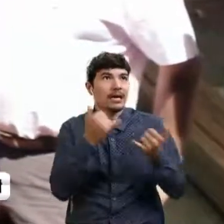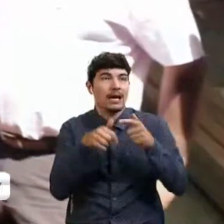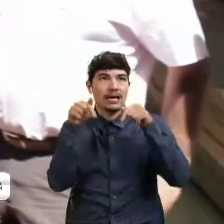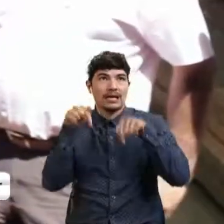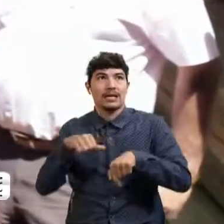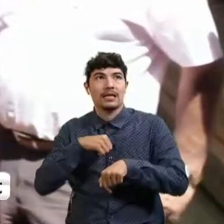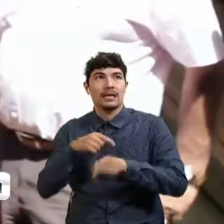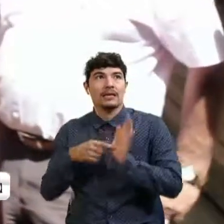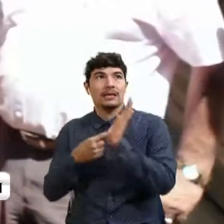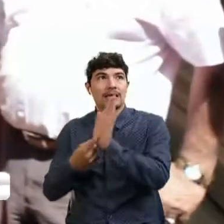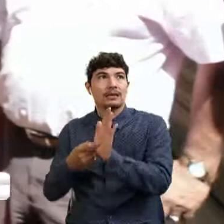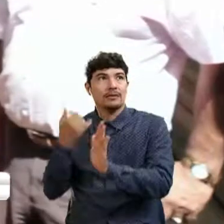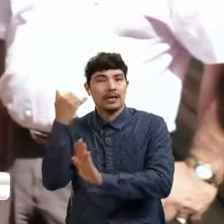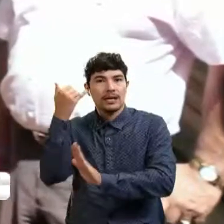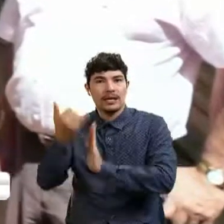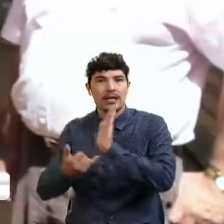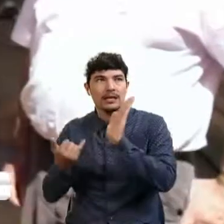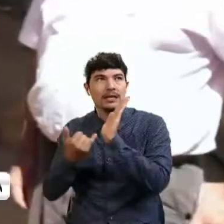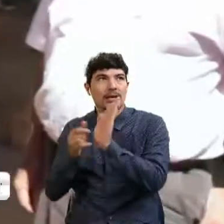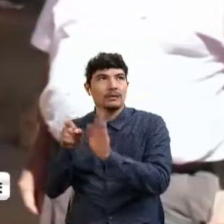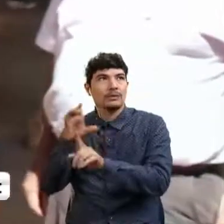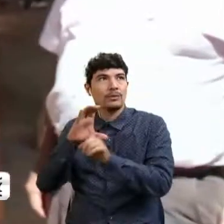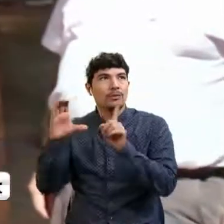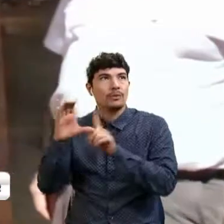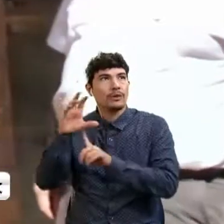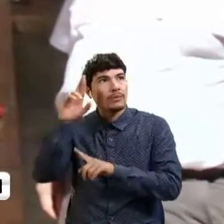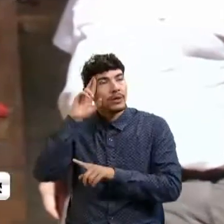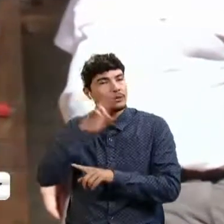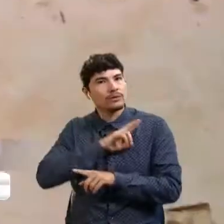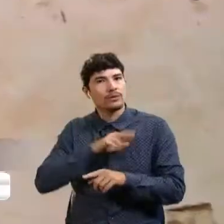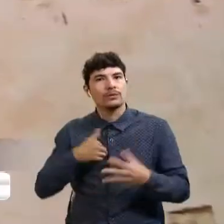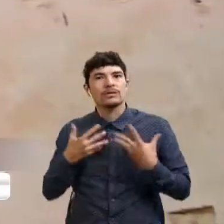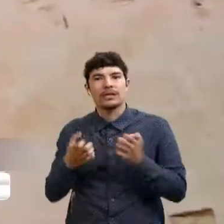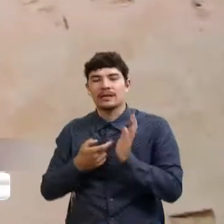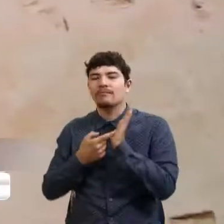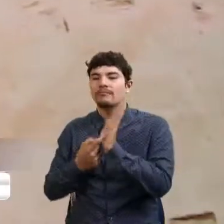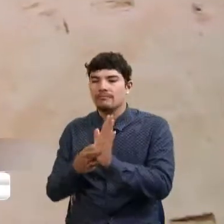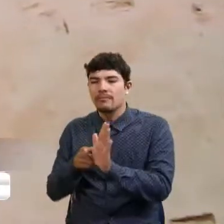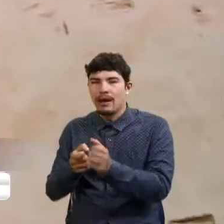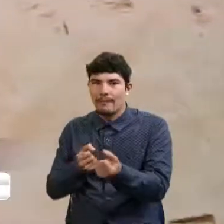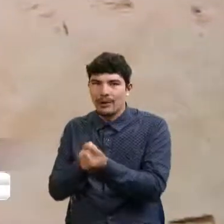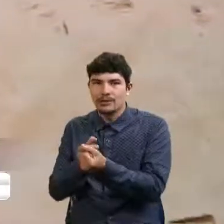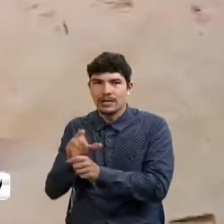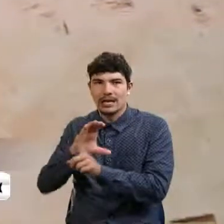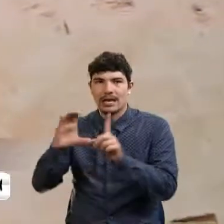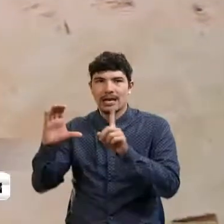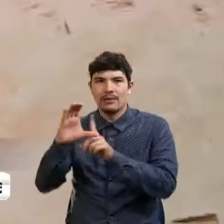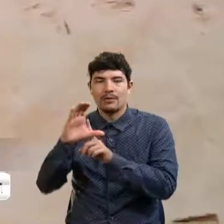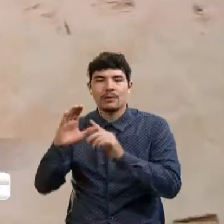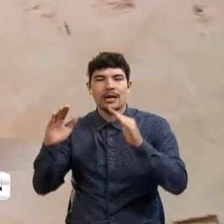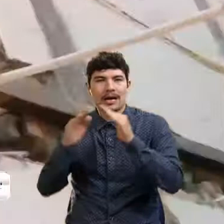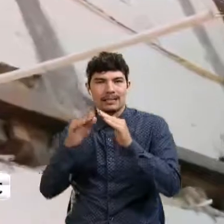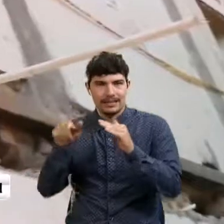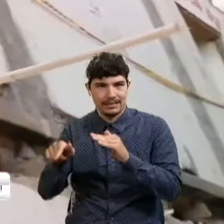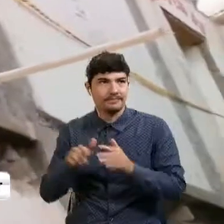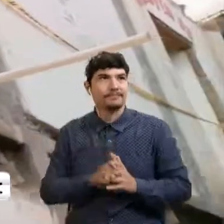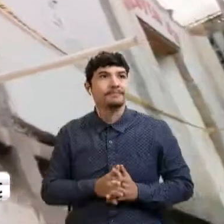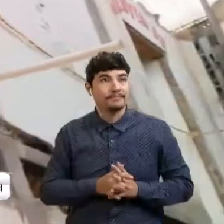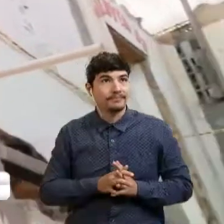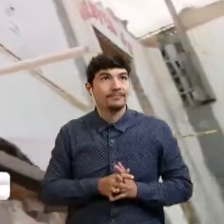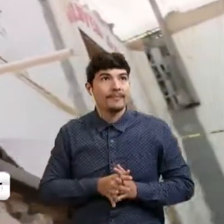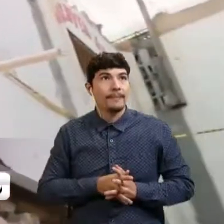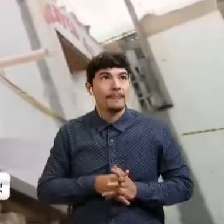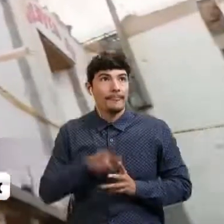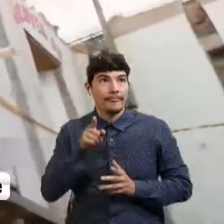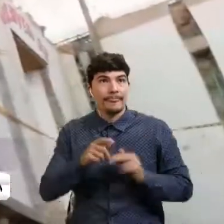tenemos un arraigo una identidad cultural y por eso quisimos intervenir esta casa de la cultura además de garantizarse el reforzamiento estructural se instaló una